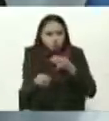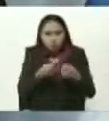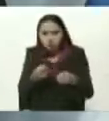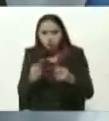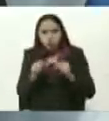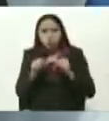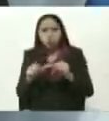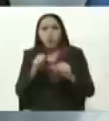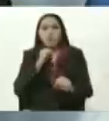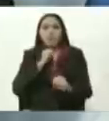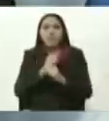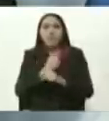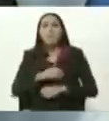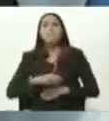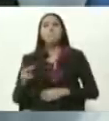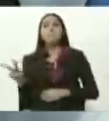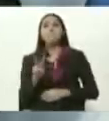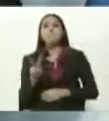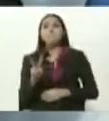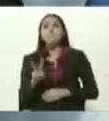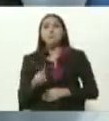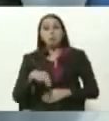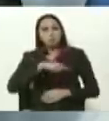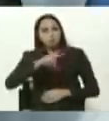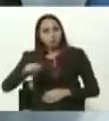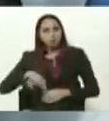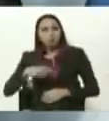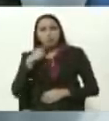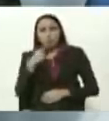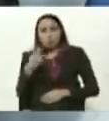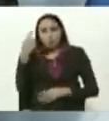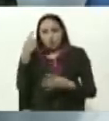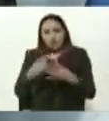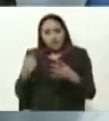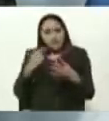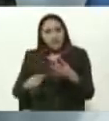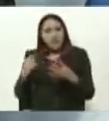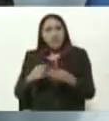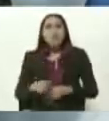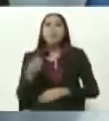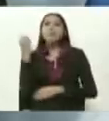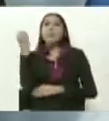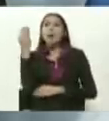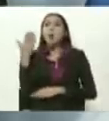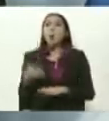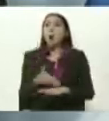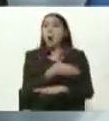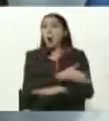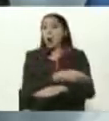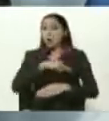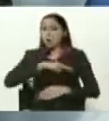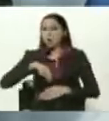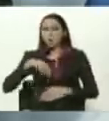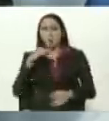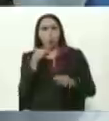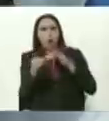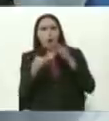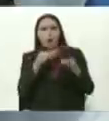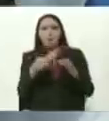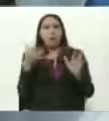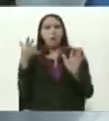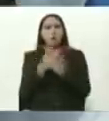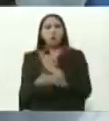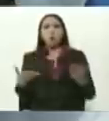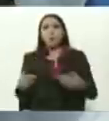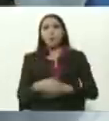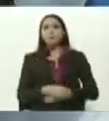continúa. Venezuela, lo hemos dicho en varias alocuciones donde hemos explicado